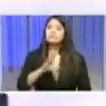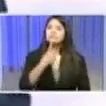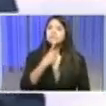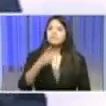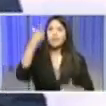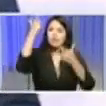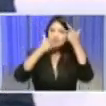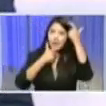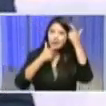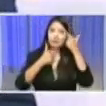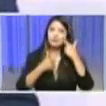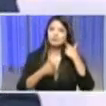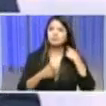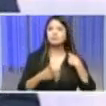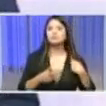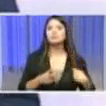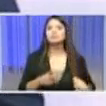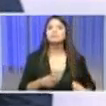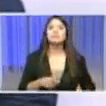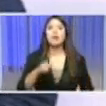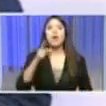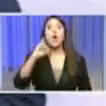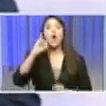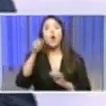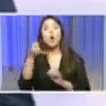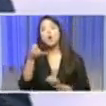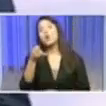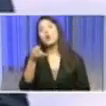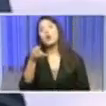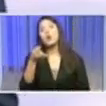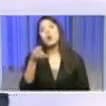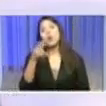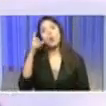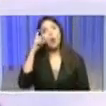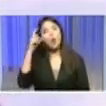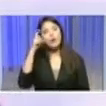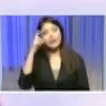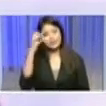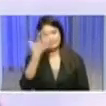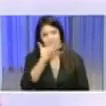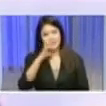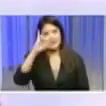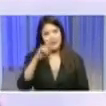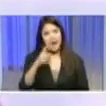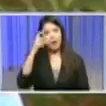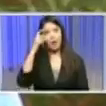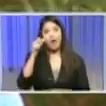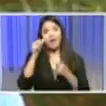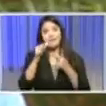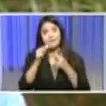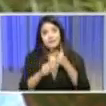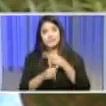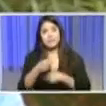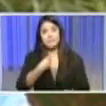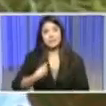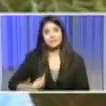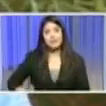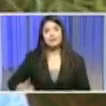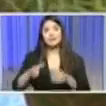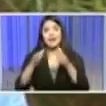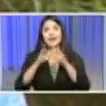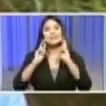comandante Chávez, compañero Jorge Arriaza, vicepresidente del área social, los injertos